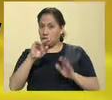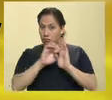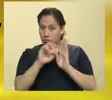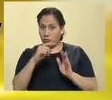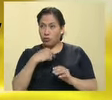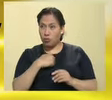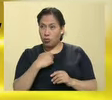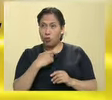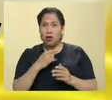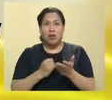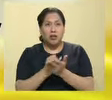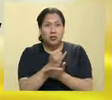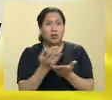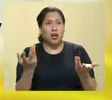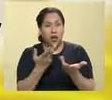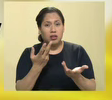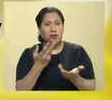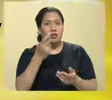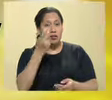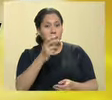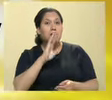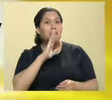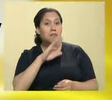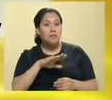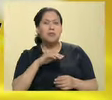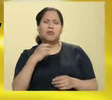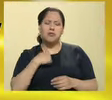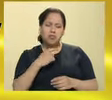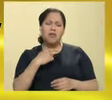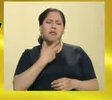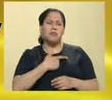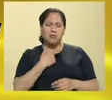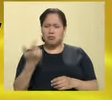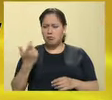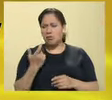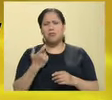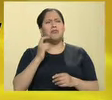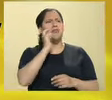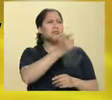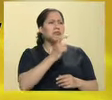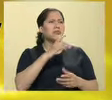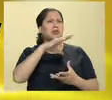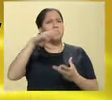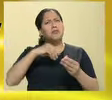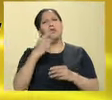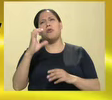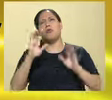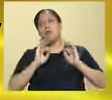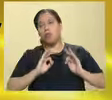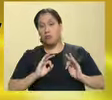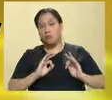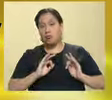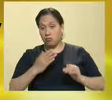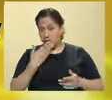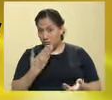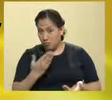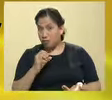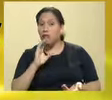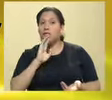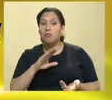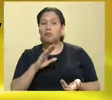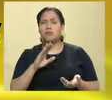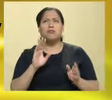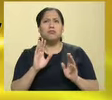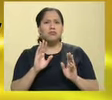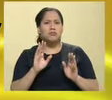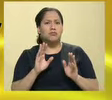mal? Bueno. O sea, si quieres quedarte en ese nivel, tener para uh-huh. pagar la renta, igual tener por comodidad para pagar también. Las tarjetas y no te cuestionas